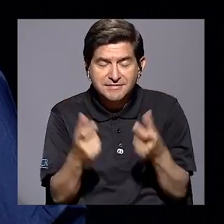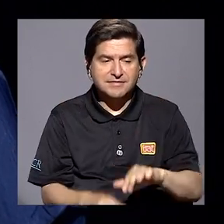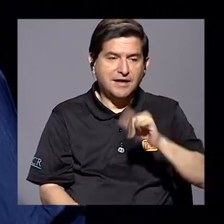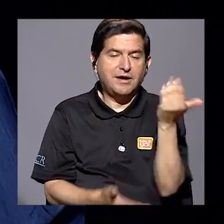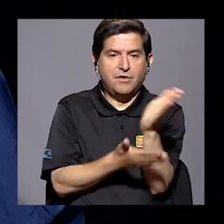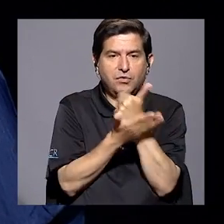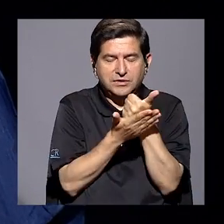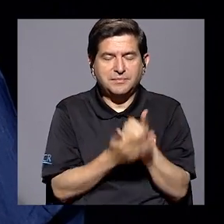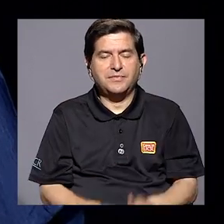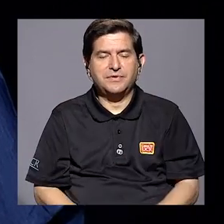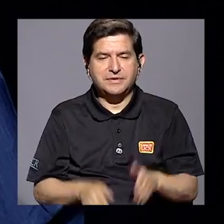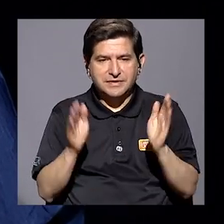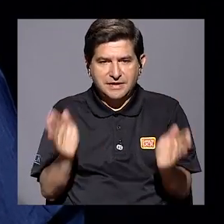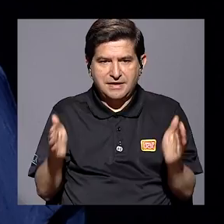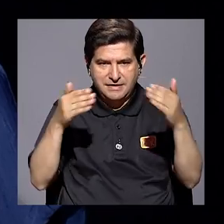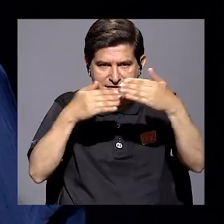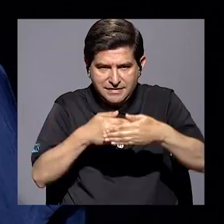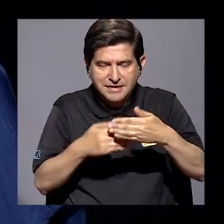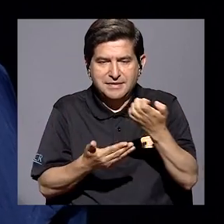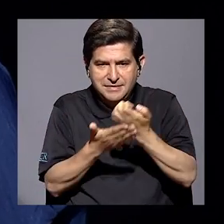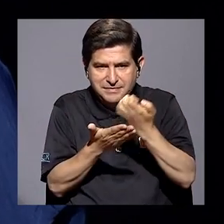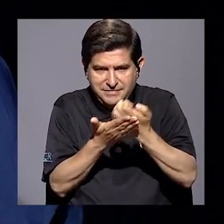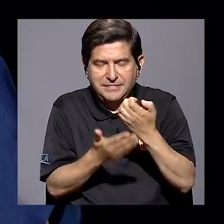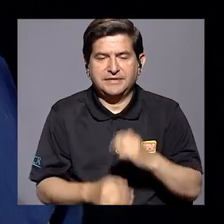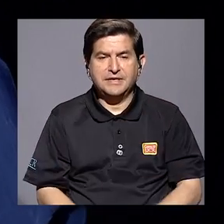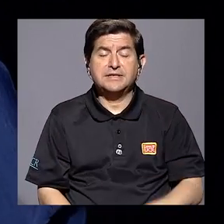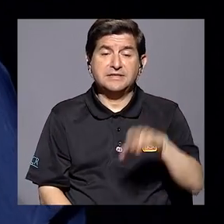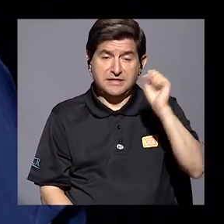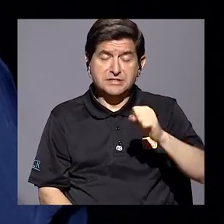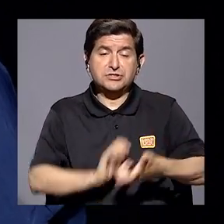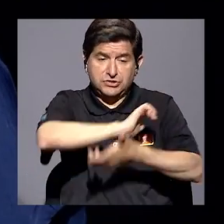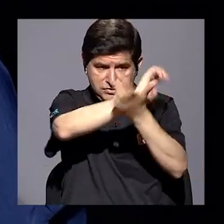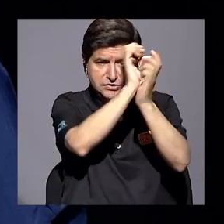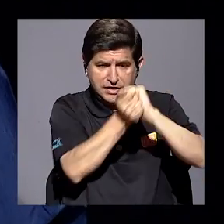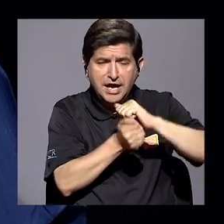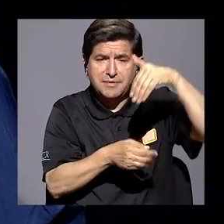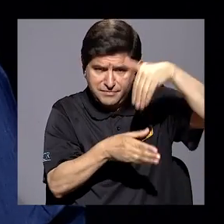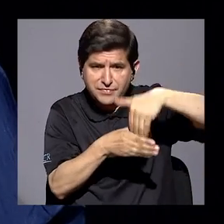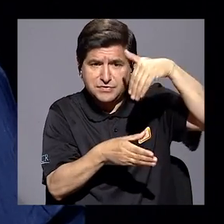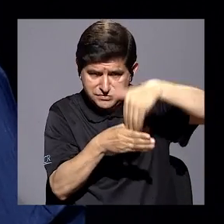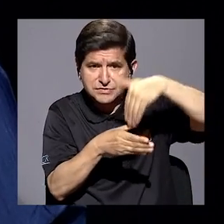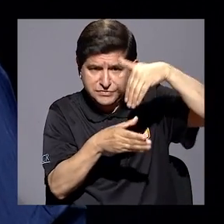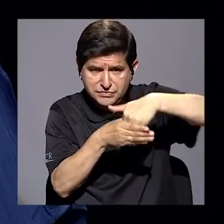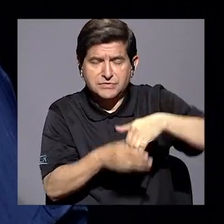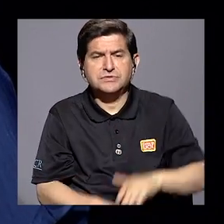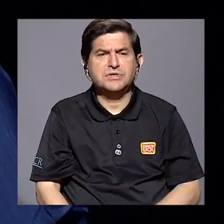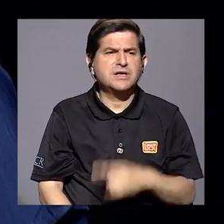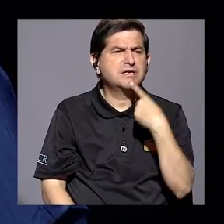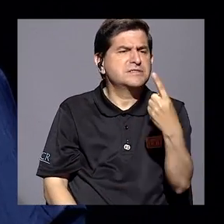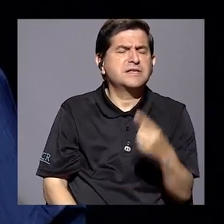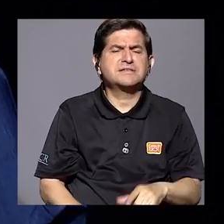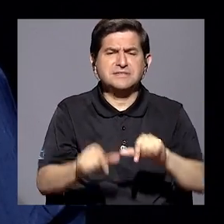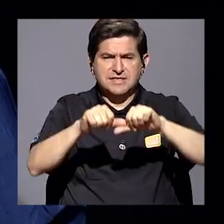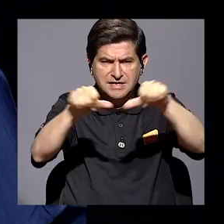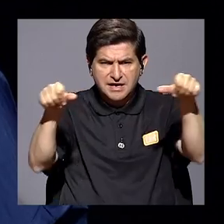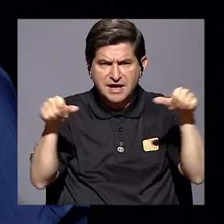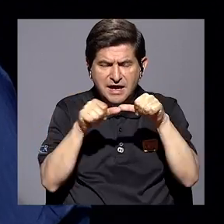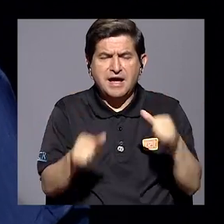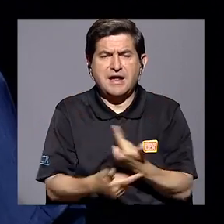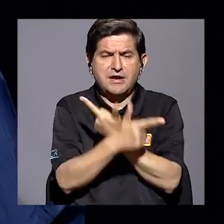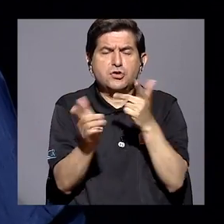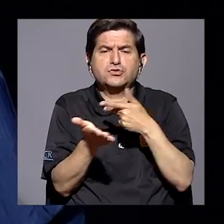pues aspecto del plan fiscal en el sentido que si hay reforma o si se introduce en algunos cambios se habla de algunos sectores